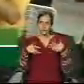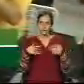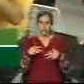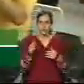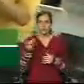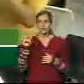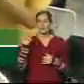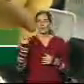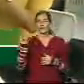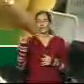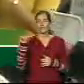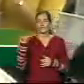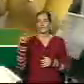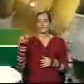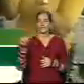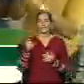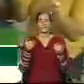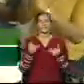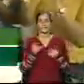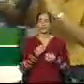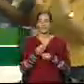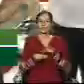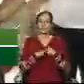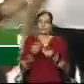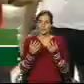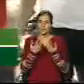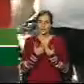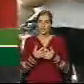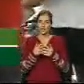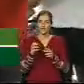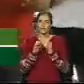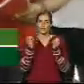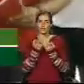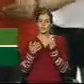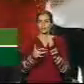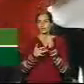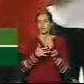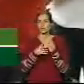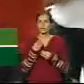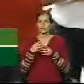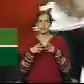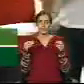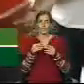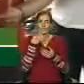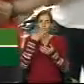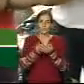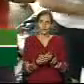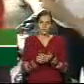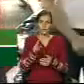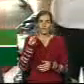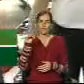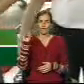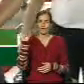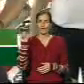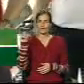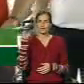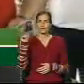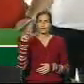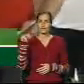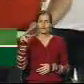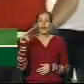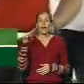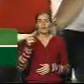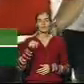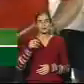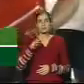bufalina, inmediatamente activaremos los equipos técnicos para levantar toda la propuesta bufalina que efectivamente